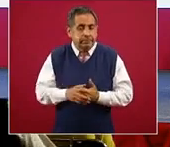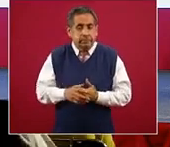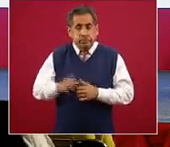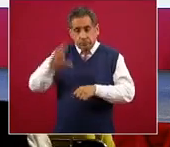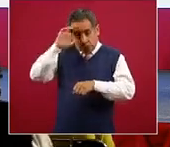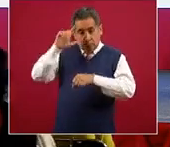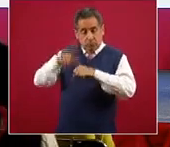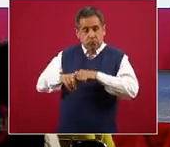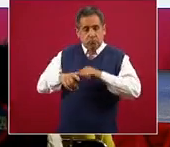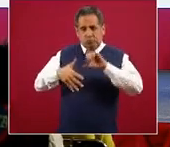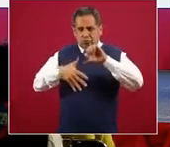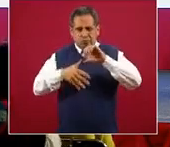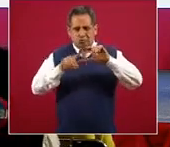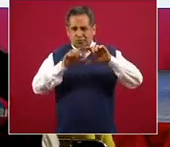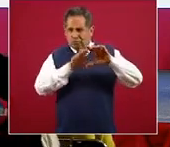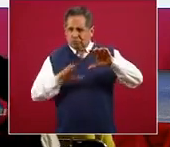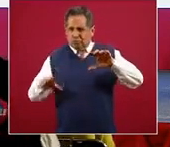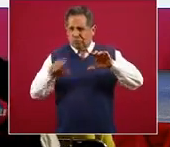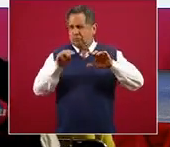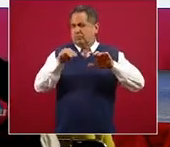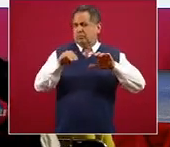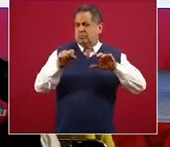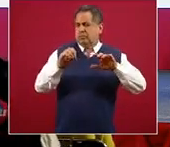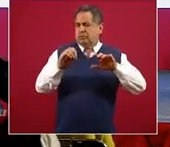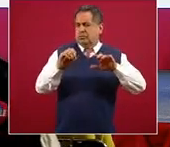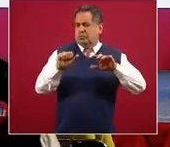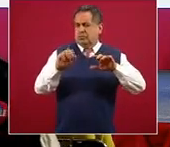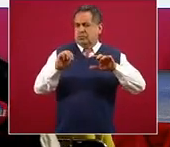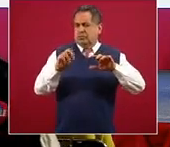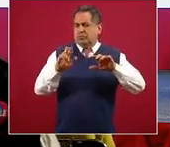culturas mesoamericanas